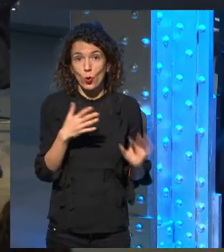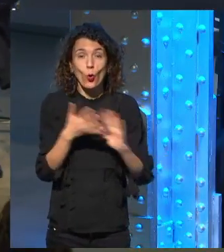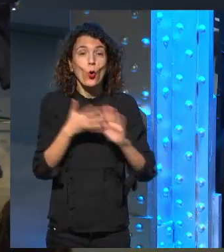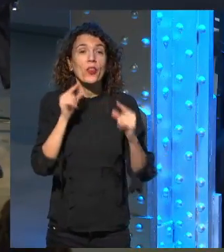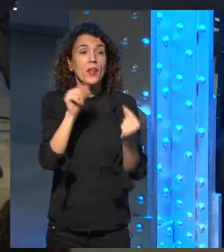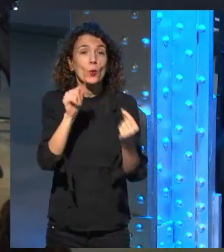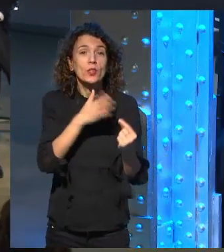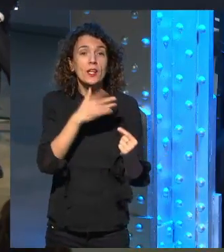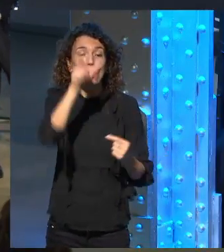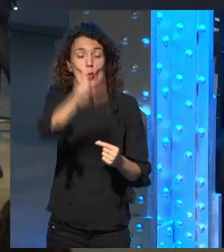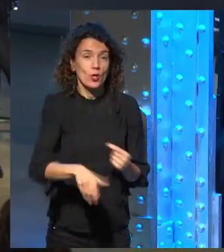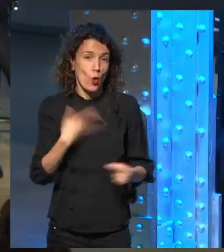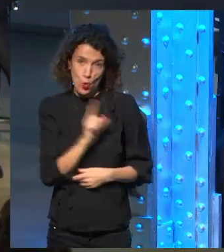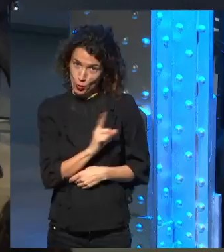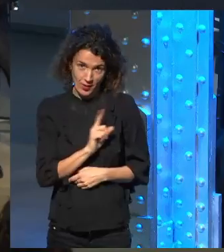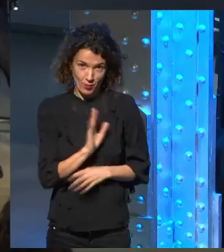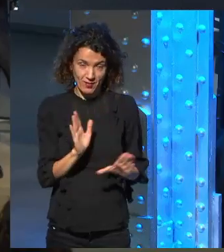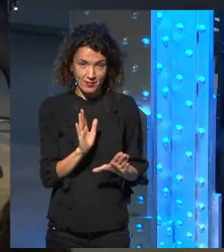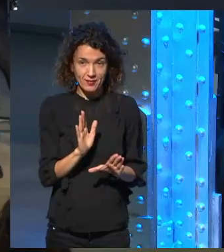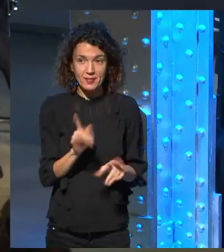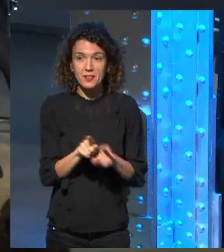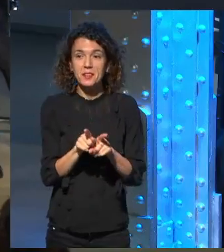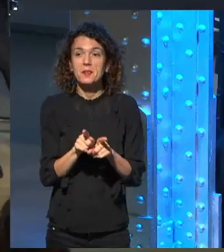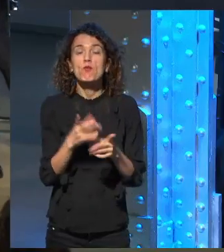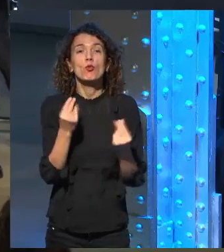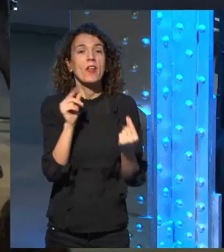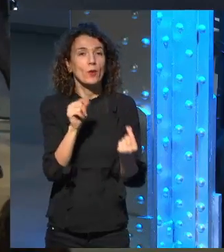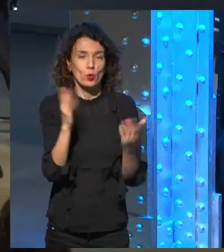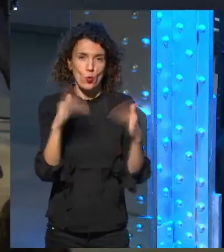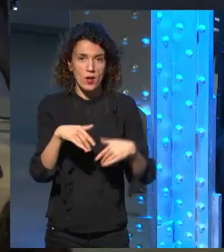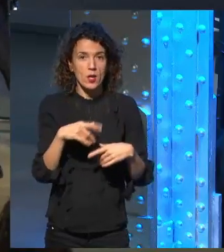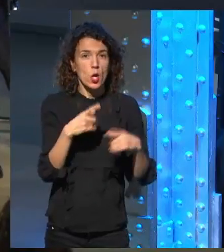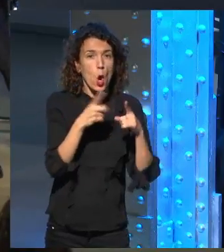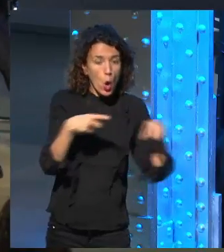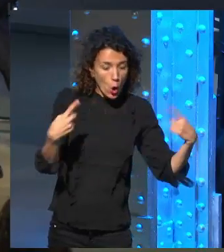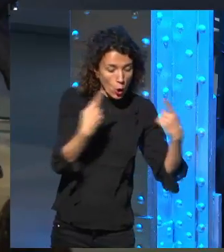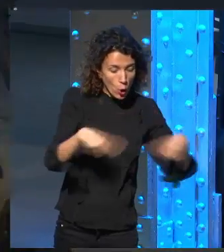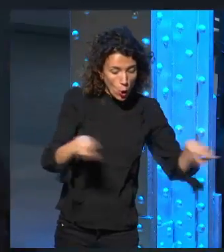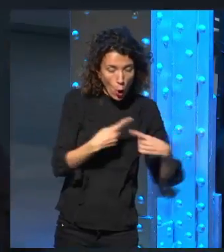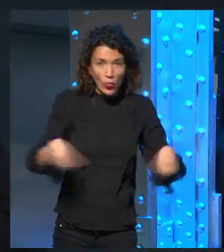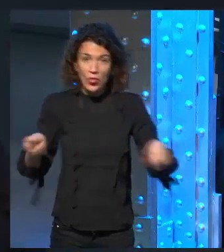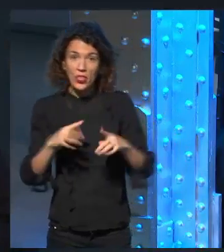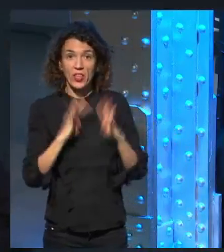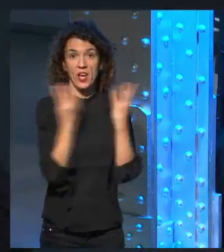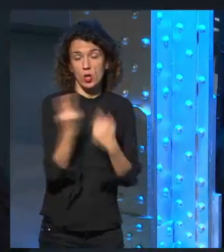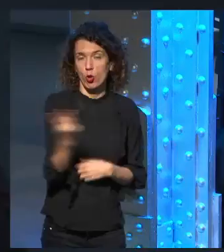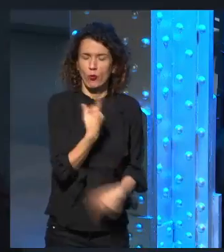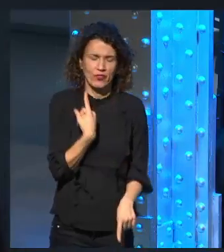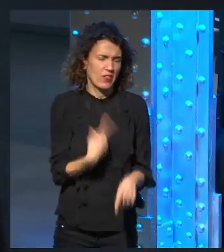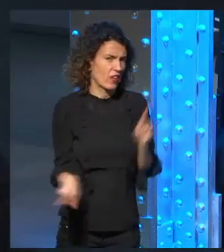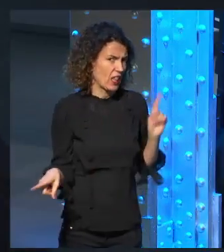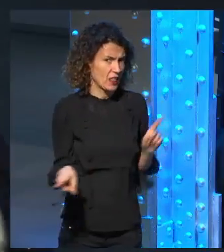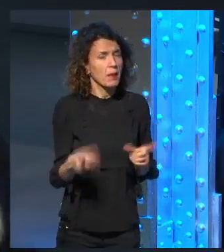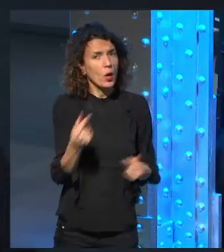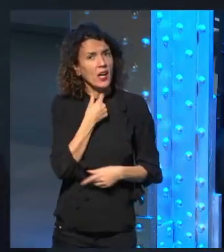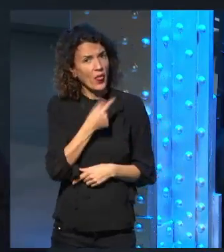eso, pero además no hay mucha discusión. Son dos conciertos que tienen poco que ver, y insisto, parece